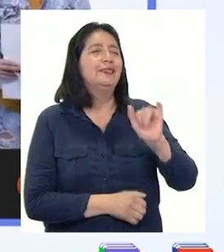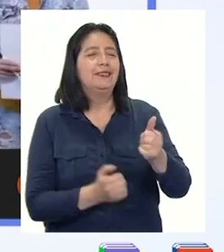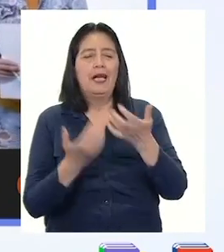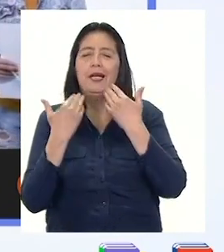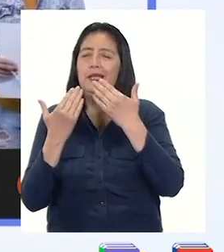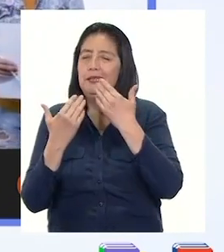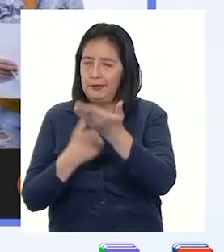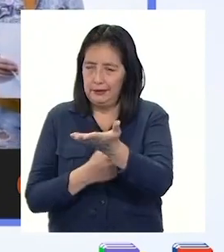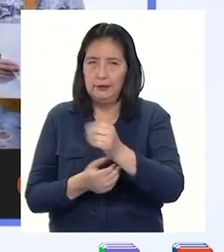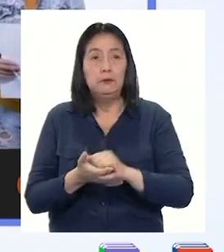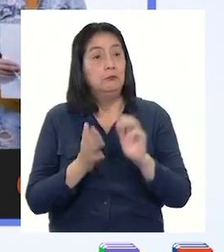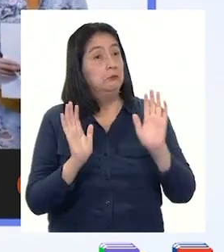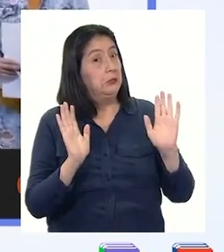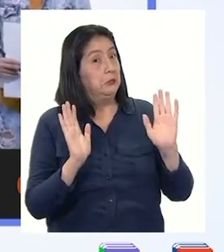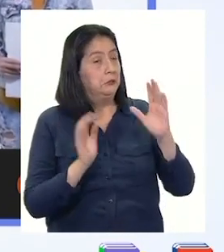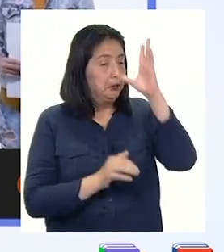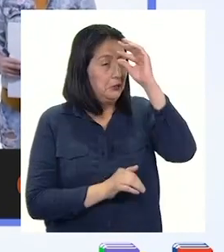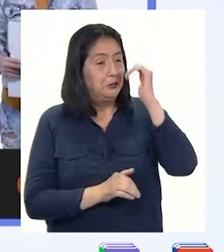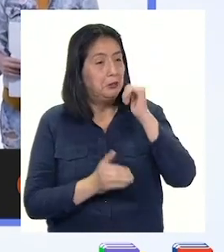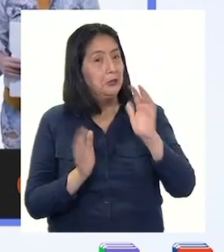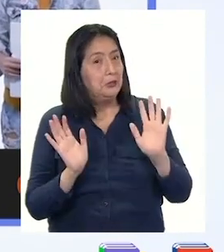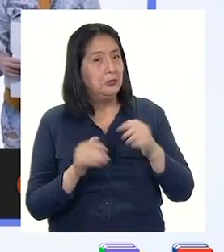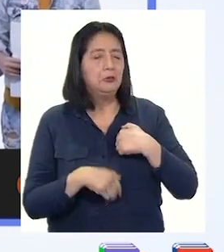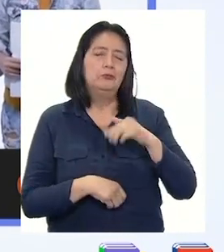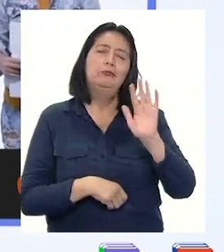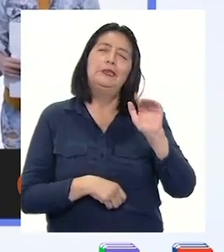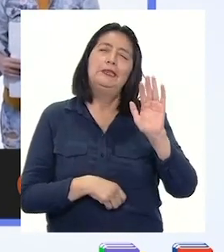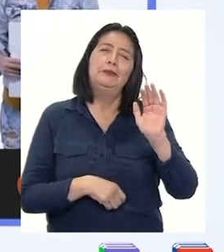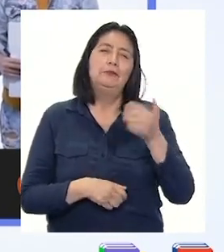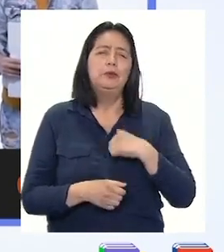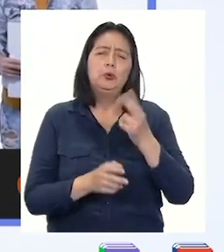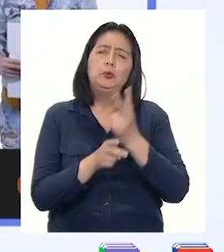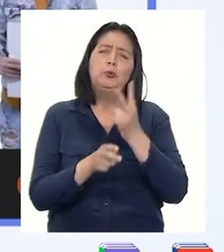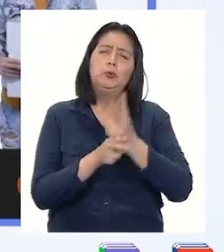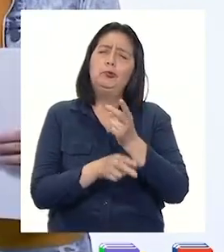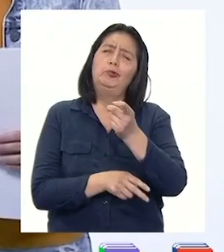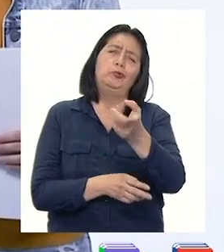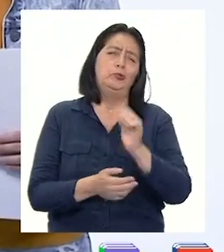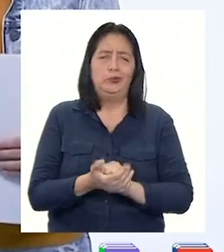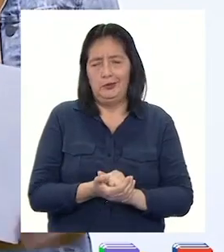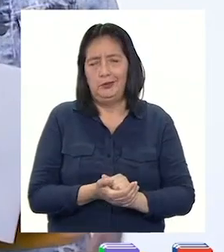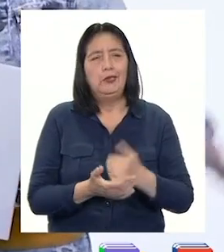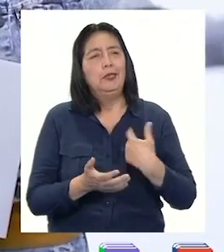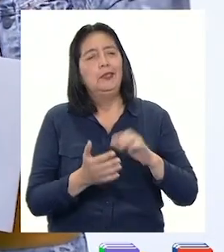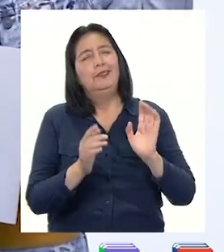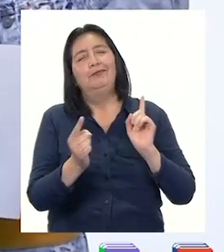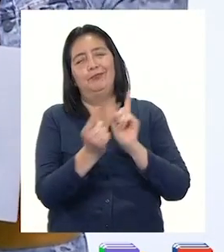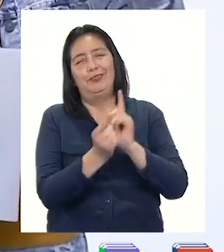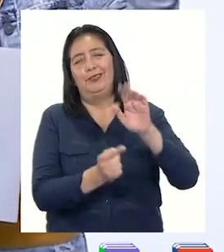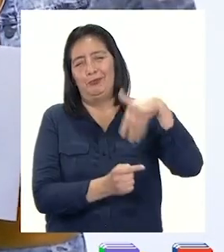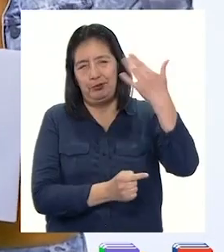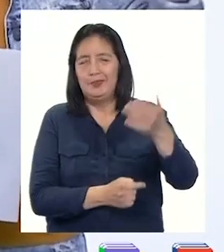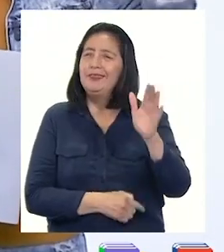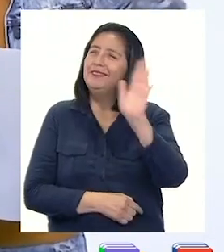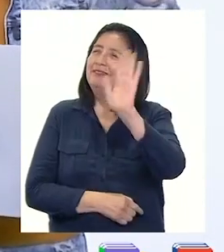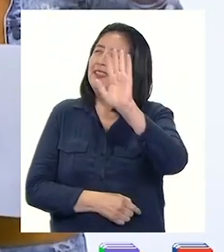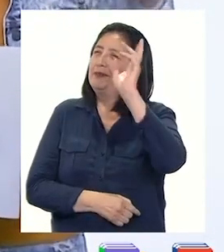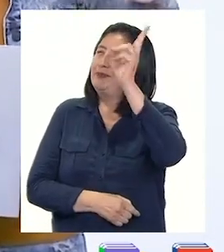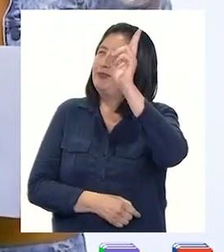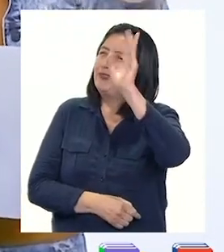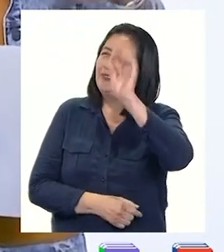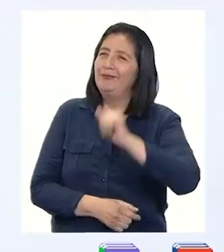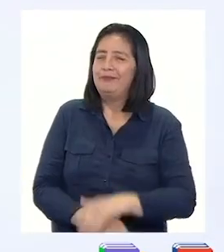ti. Bueno, chicas y chicos, me despido. Cuídense mucho. ¡Hasta pronto! ¡Hasta pronto,